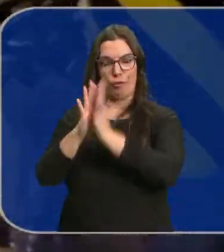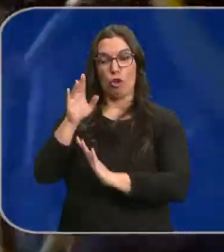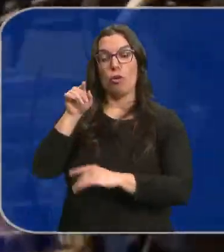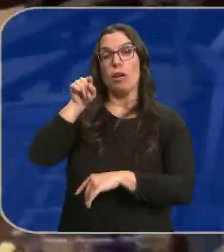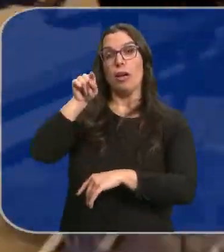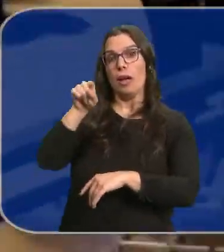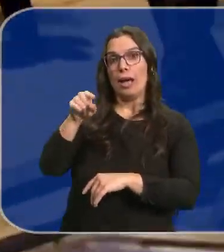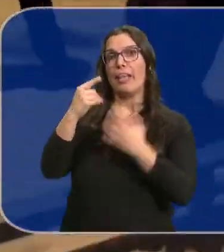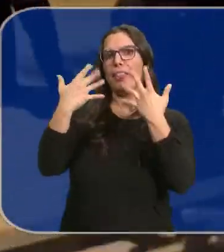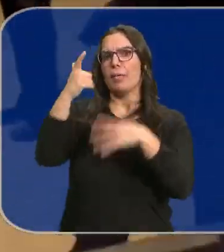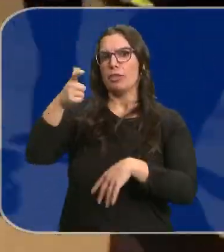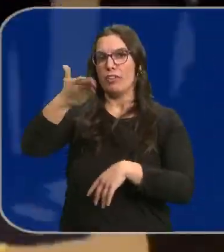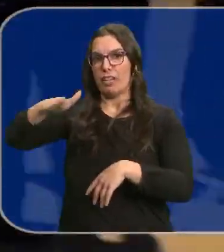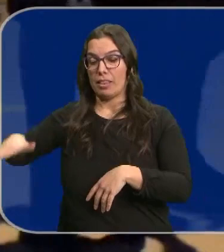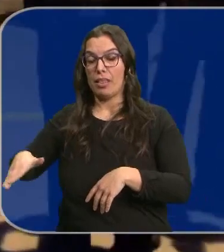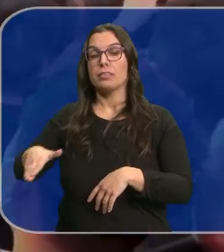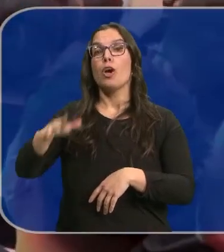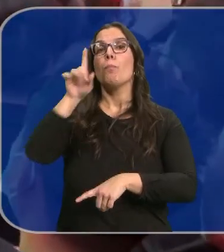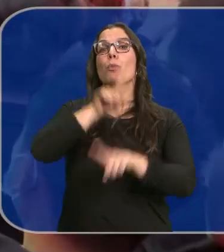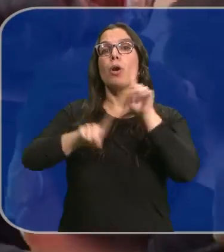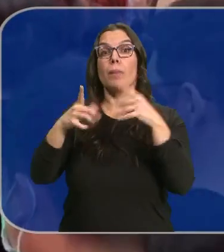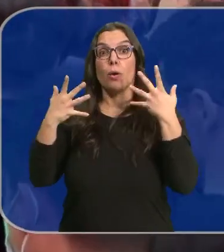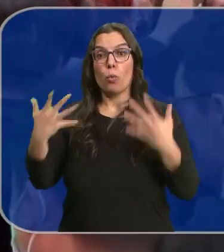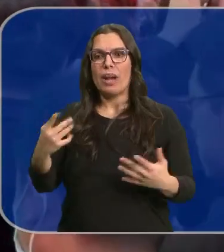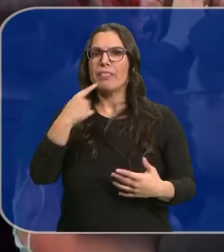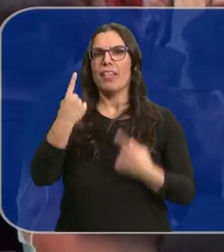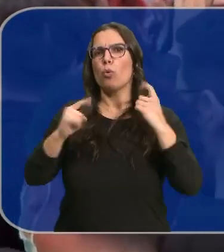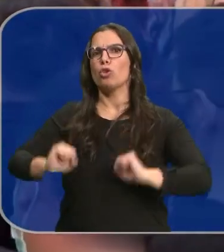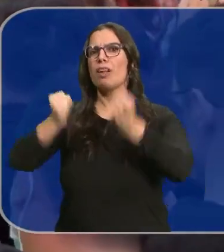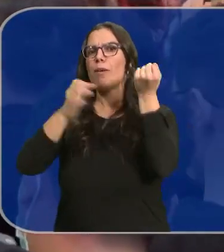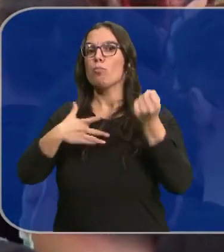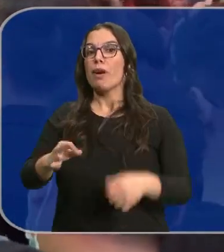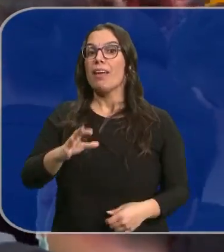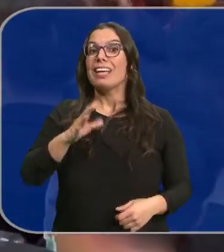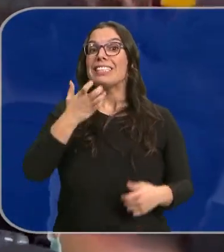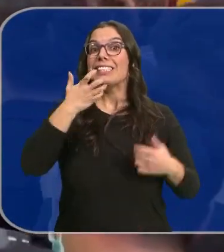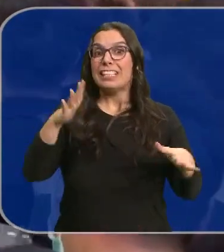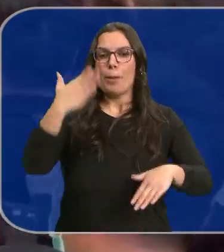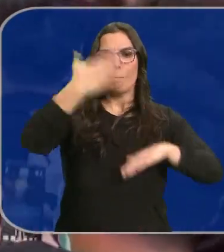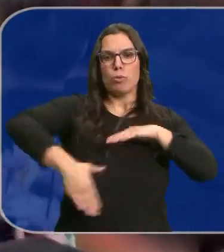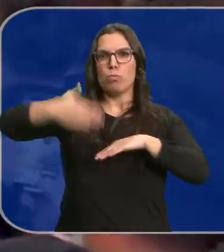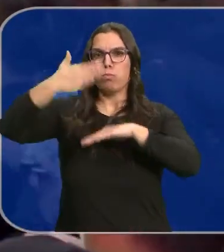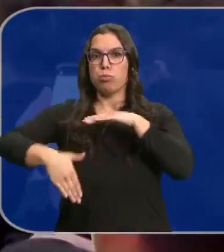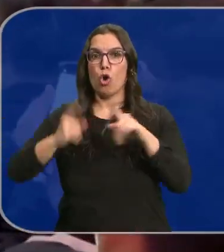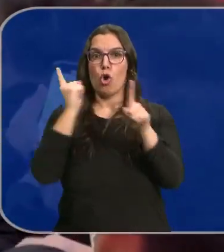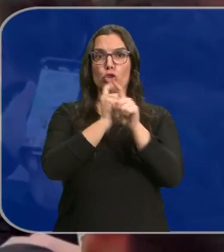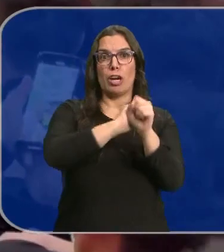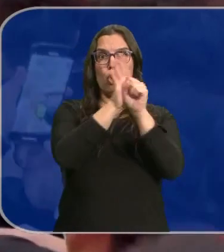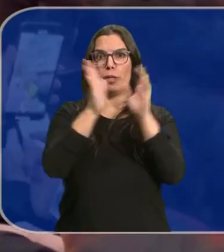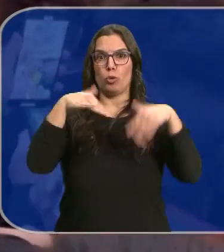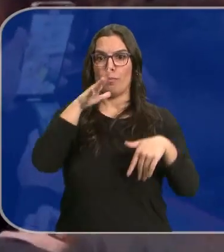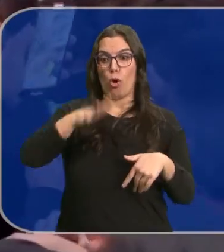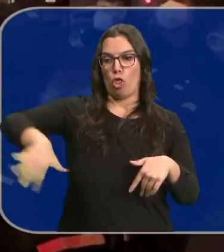que dejó 10 muertos. Muchos consideran que las víctimas podrían haberse salvado de no ser por las medidas anti-COVID que mantenían la